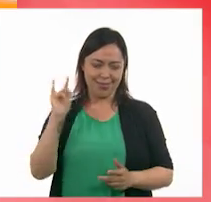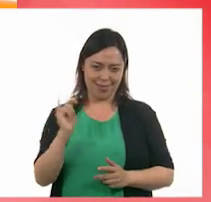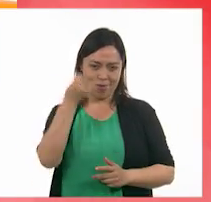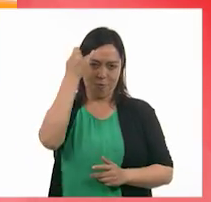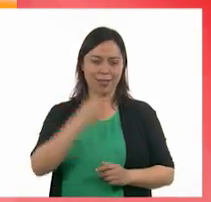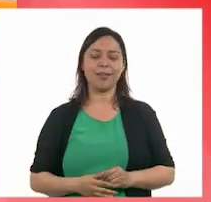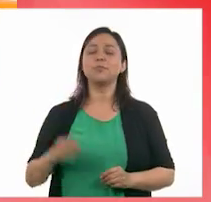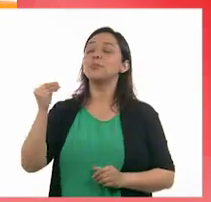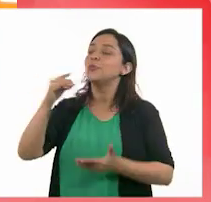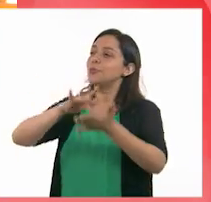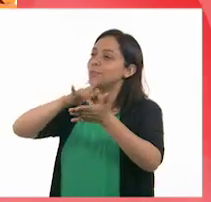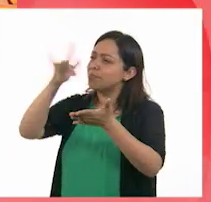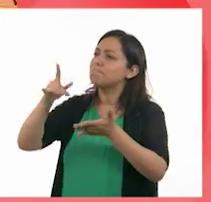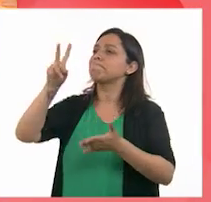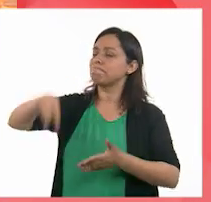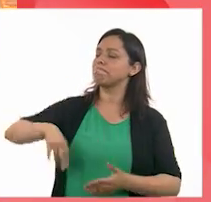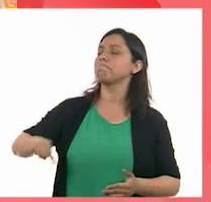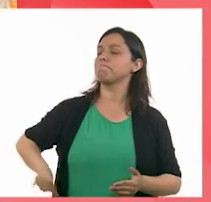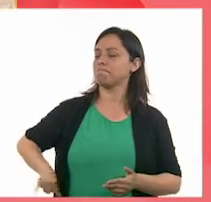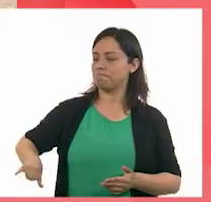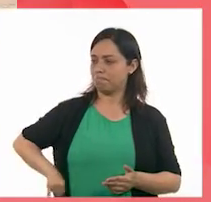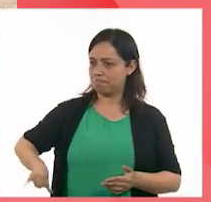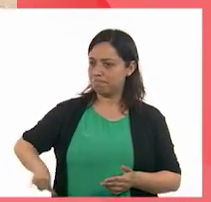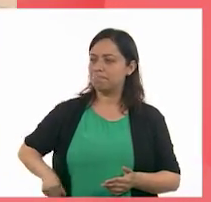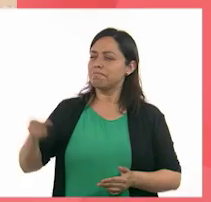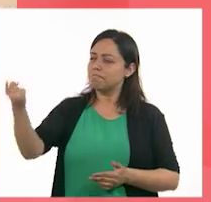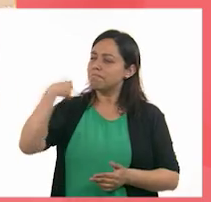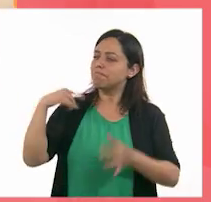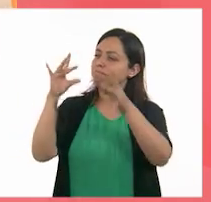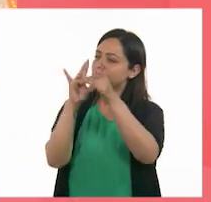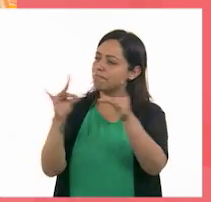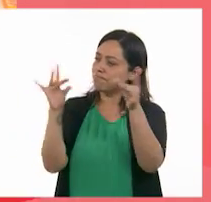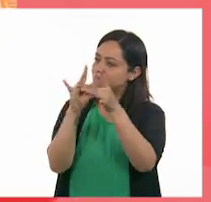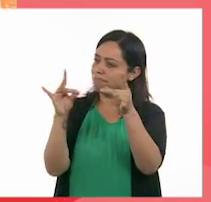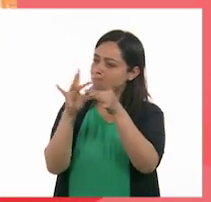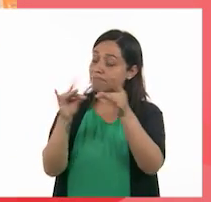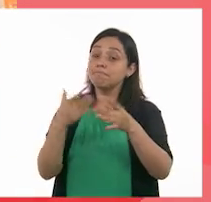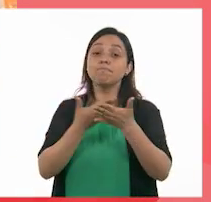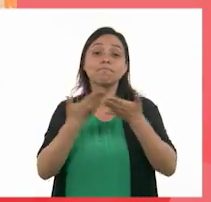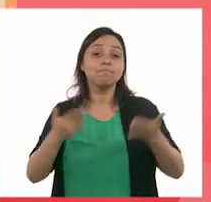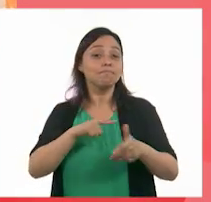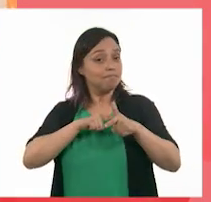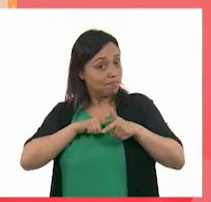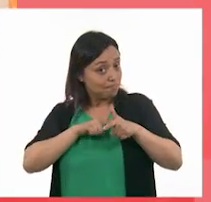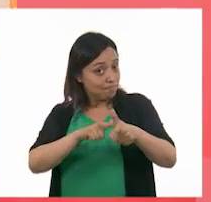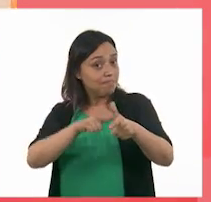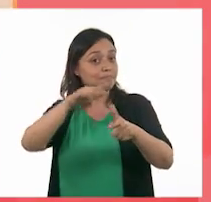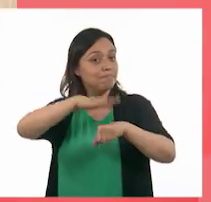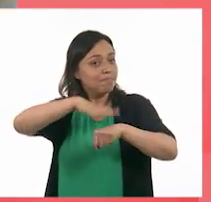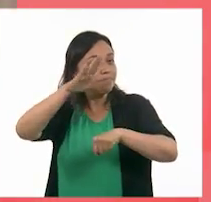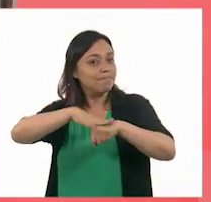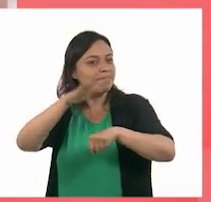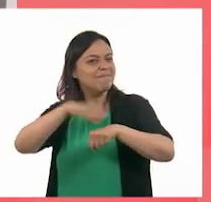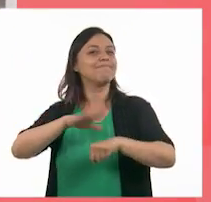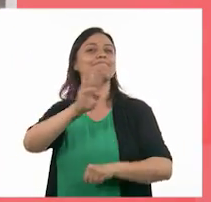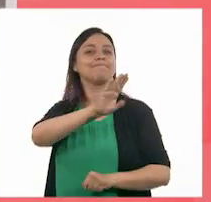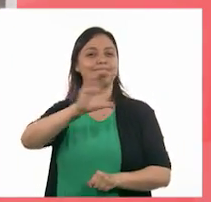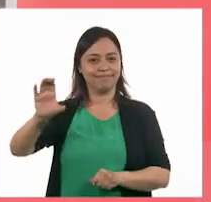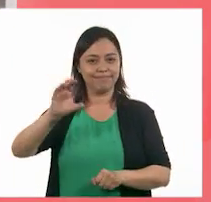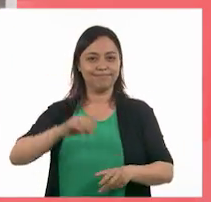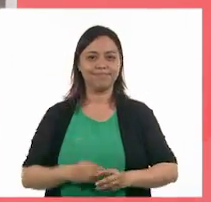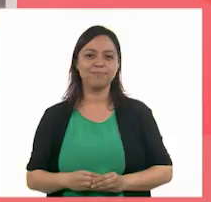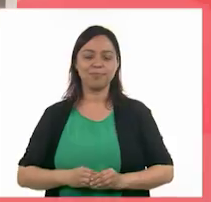pues muchísimas gracias, muy interesante todo esto que nos has platicado. Y bueno, continuamos con más de Baja California.